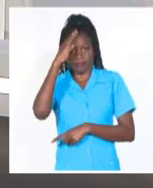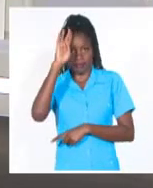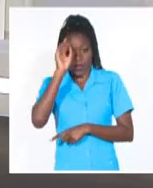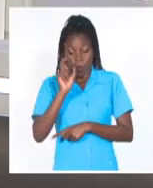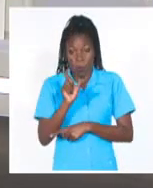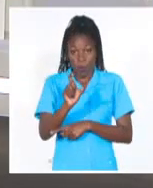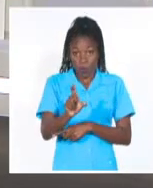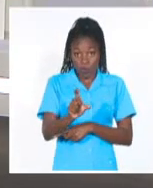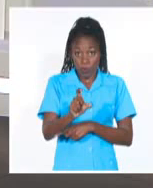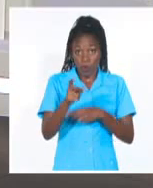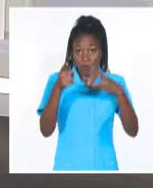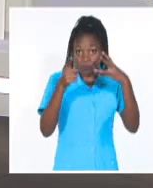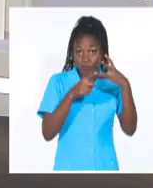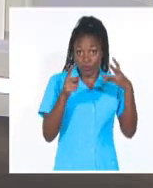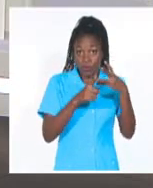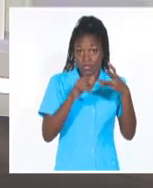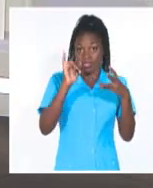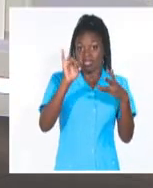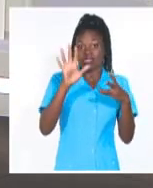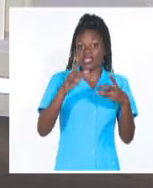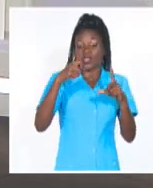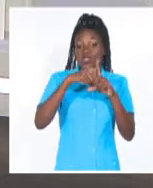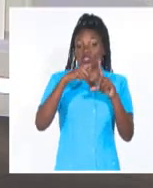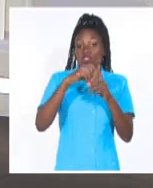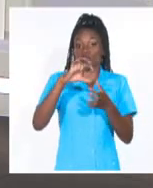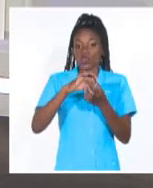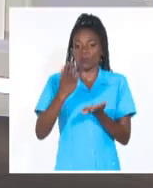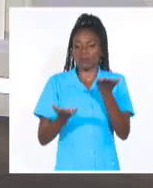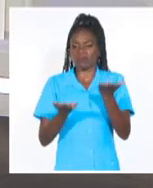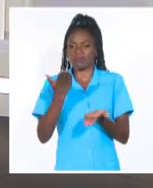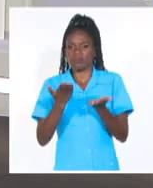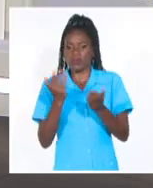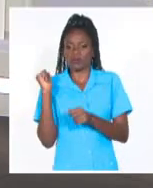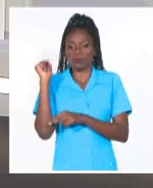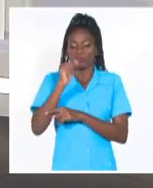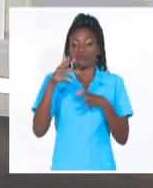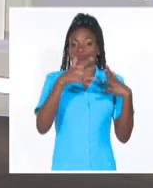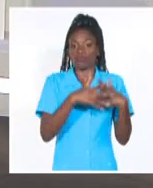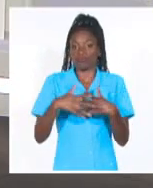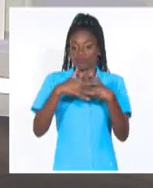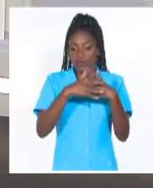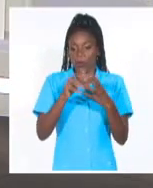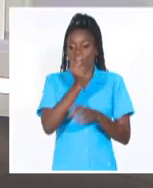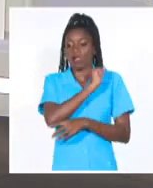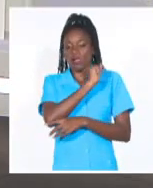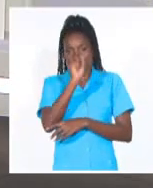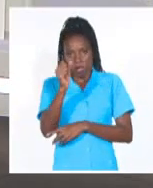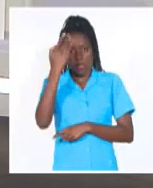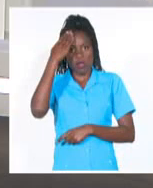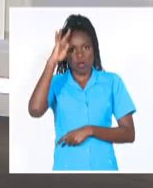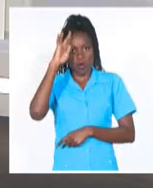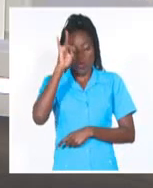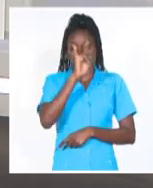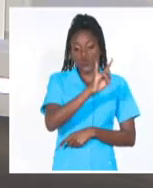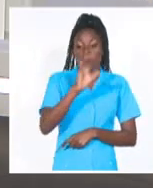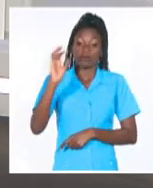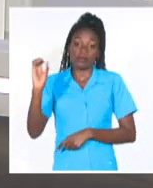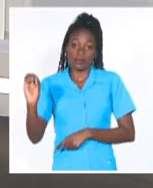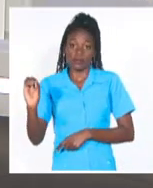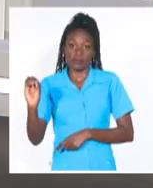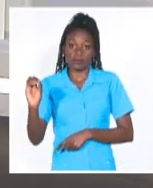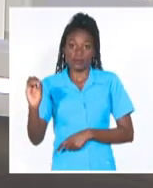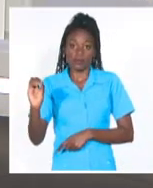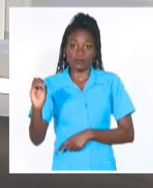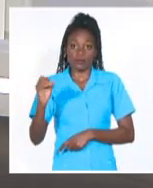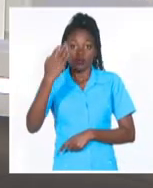Alejandro Valdés, en 65 kilos, no dejó margen a las dudas frente al estadounidense Nason Garrett, a quien superó 9-0. El gladiador antillano